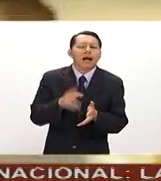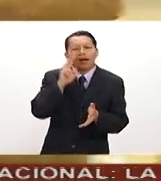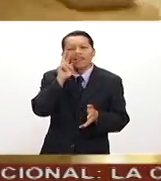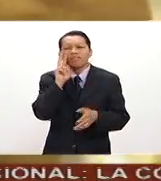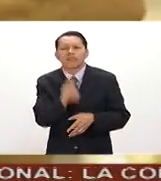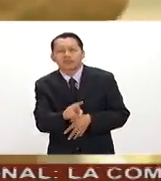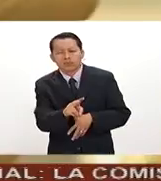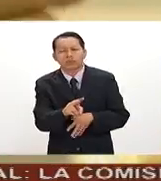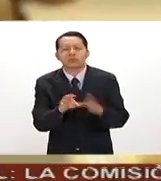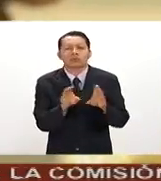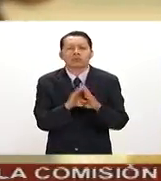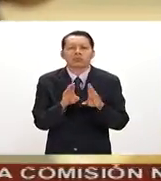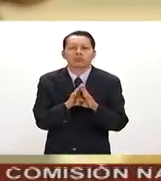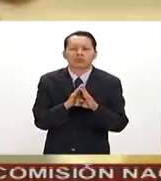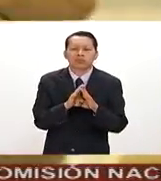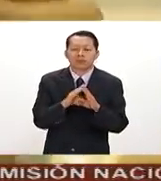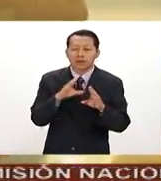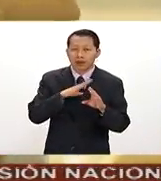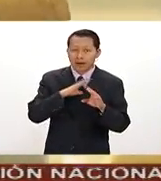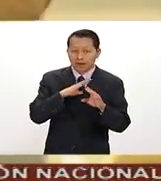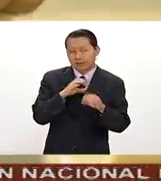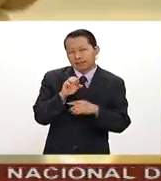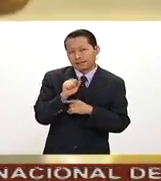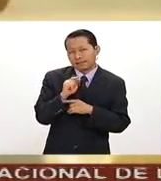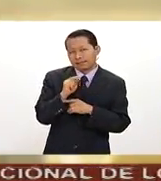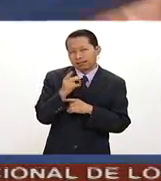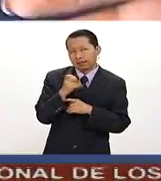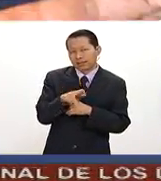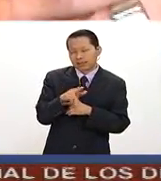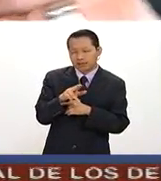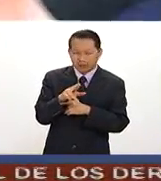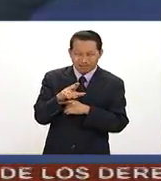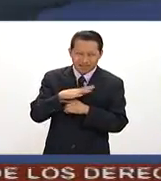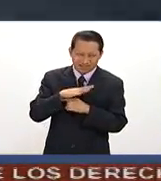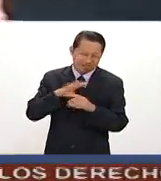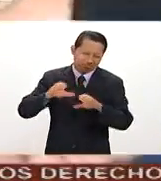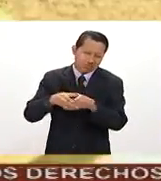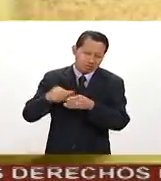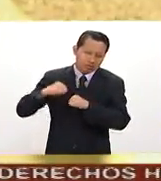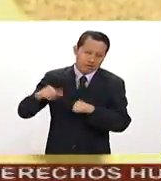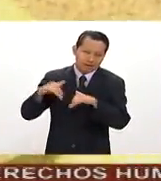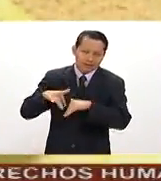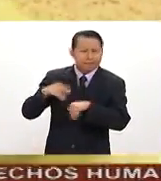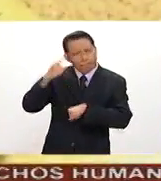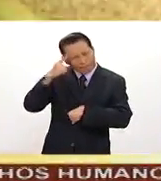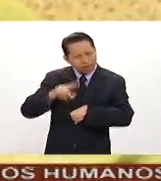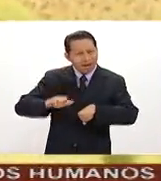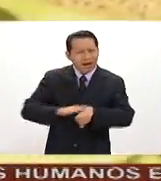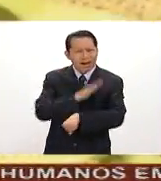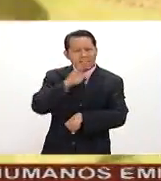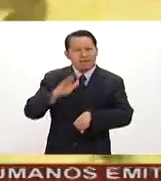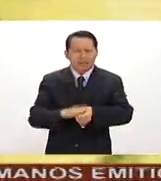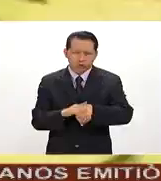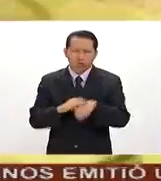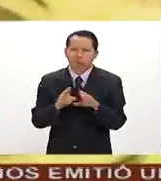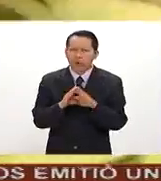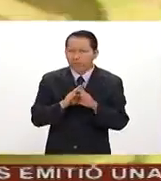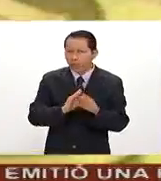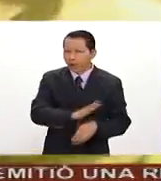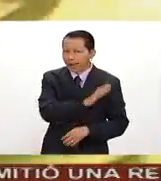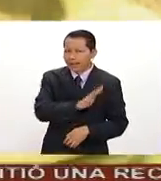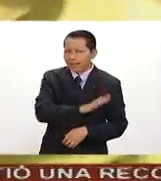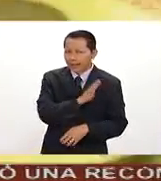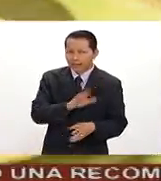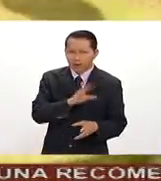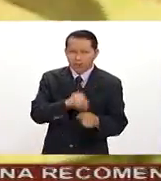dio Standard & Poor's, una de las agencias que se dedican a calificar la calidad crediticia